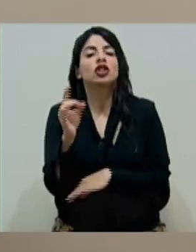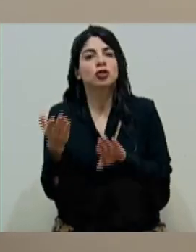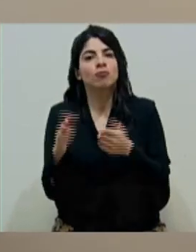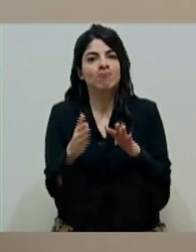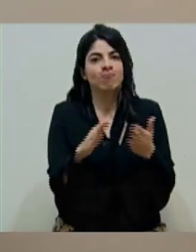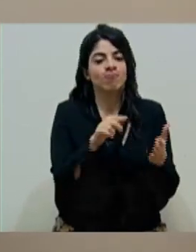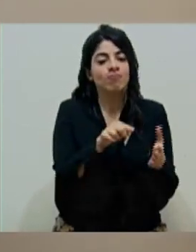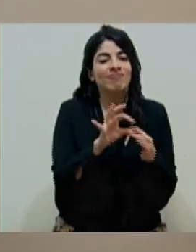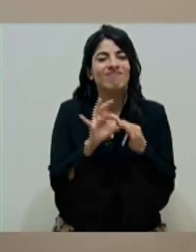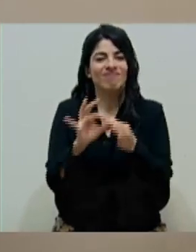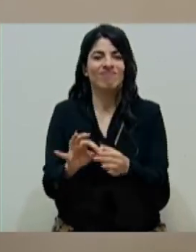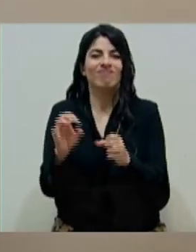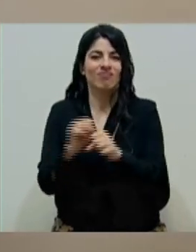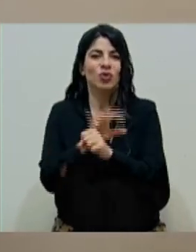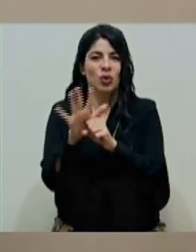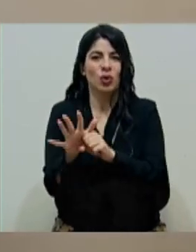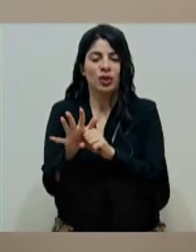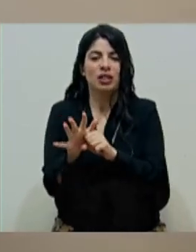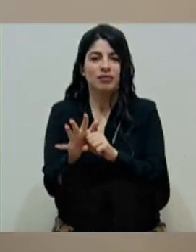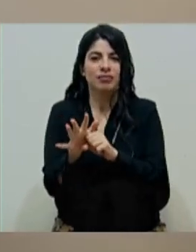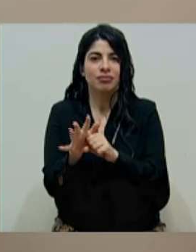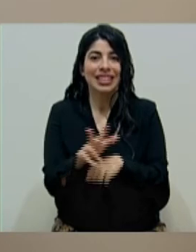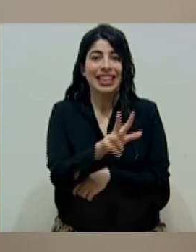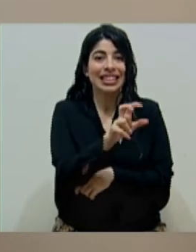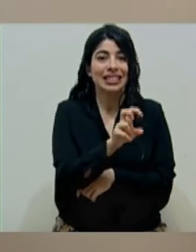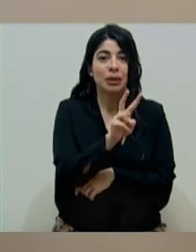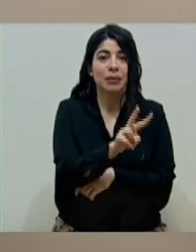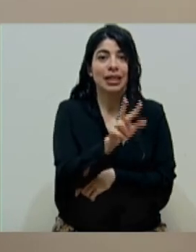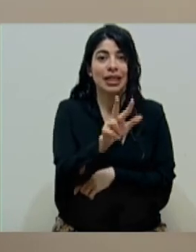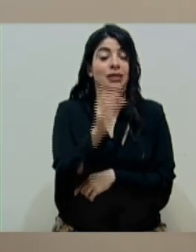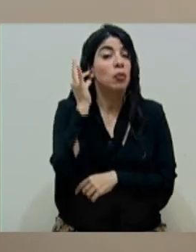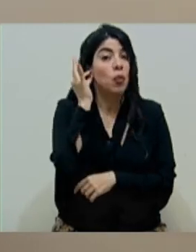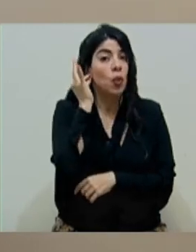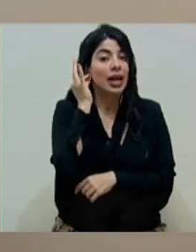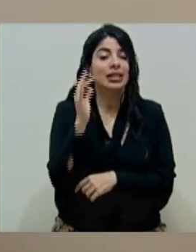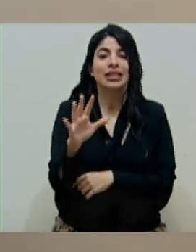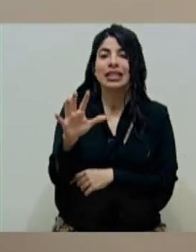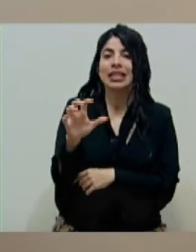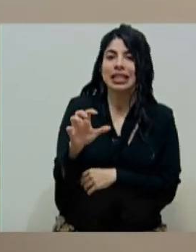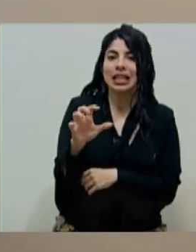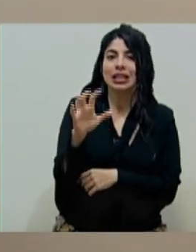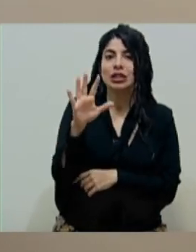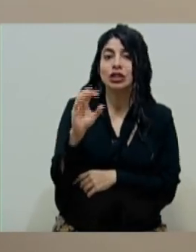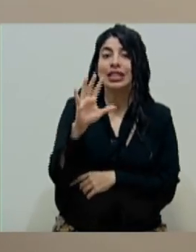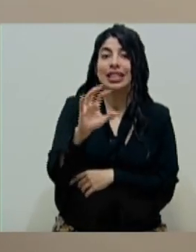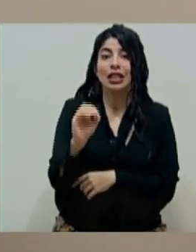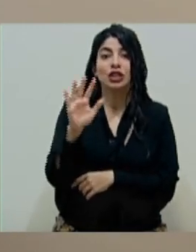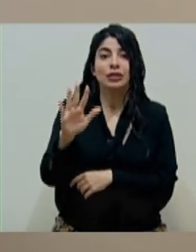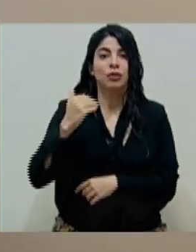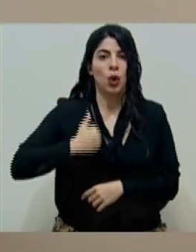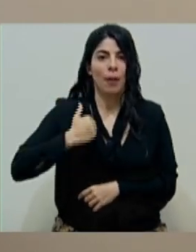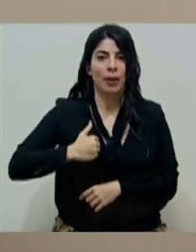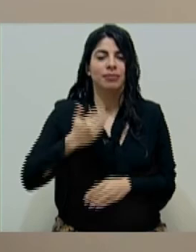decesos relacionados con COVID-19, 323 mujeres y 505 hombres.